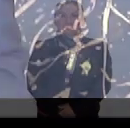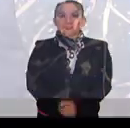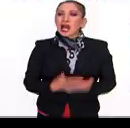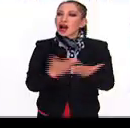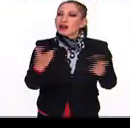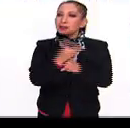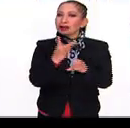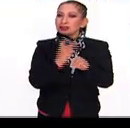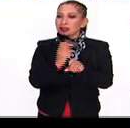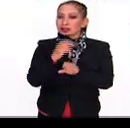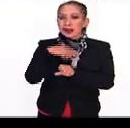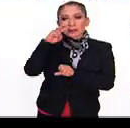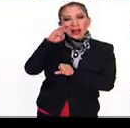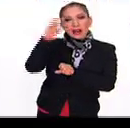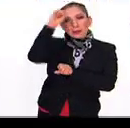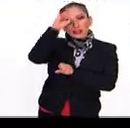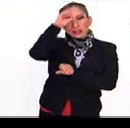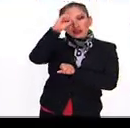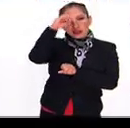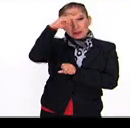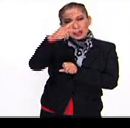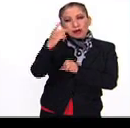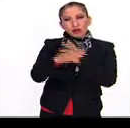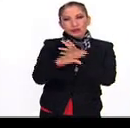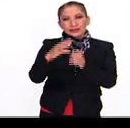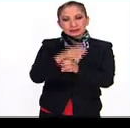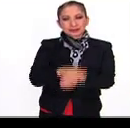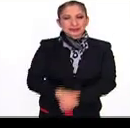Y ahora los invito a que escuchemos La Novedad de la Patria.